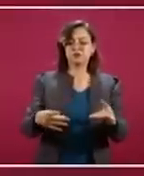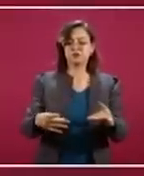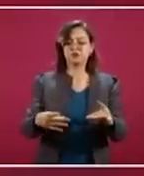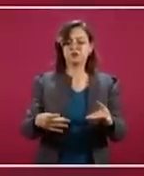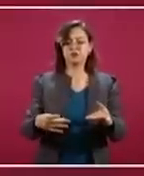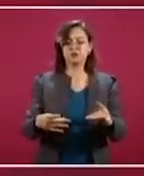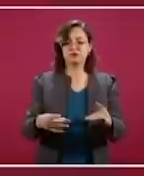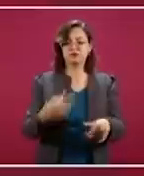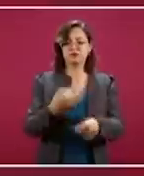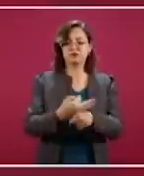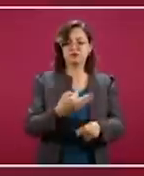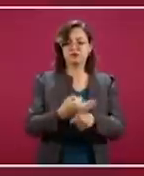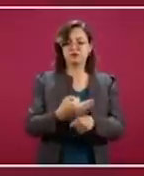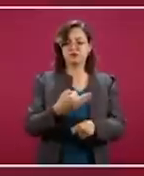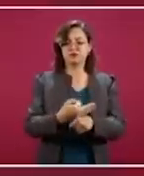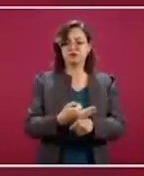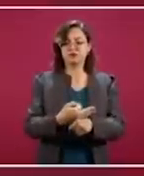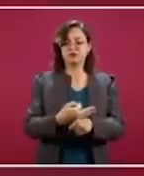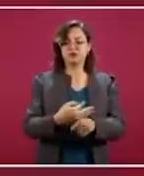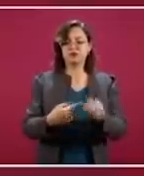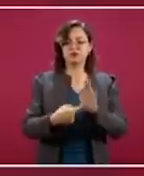este acto